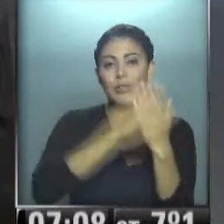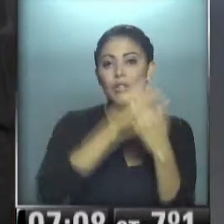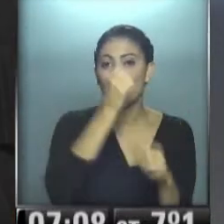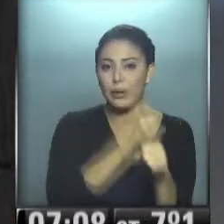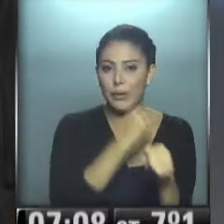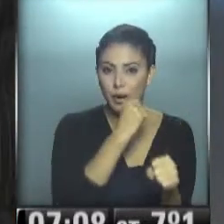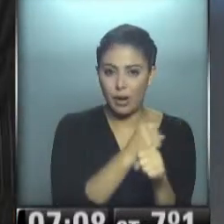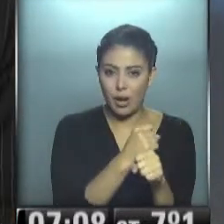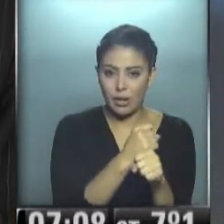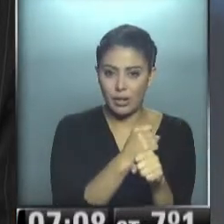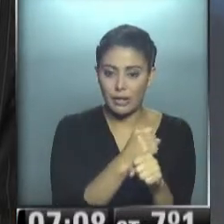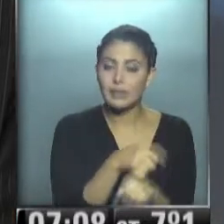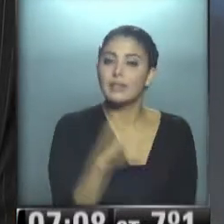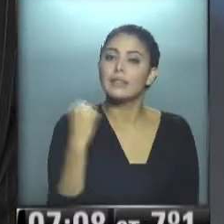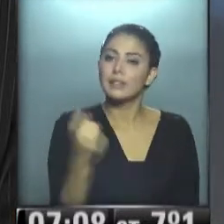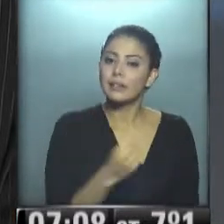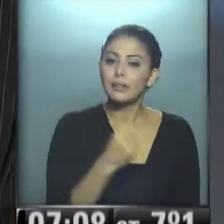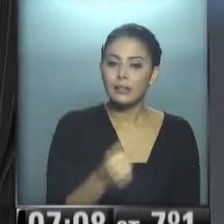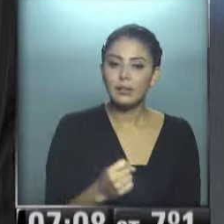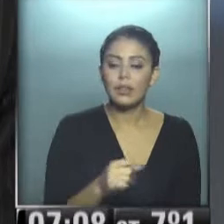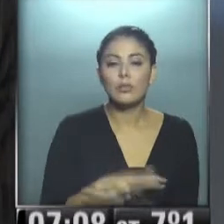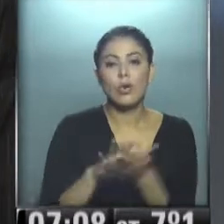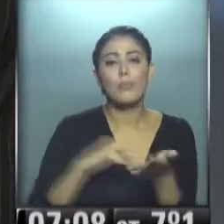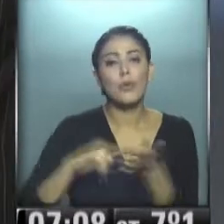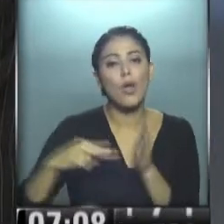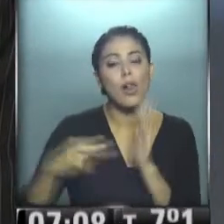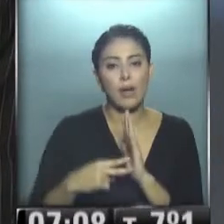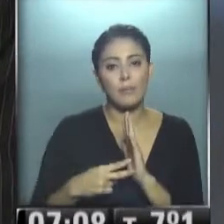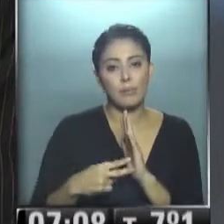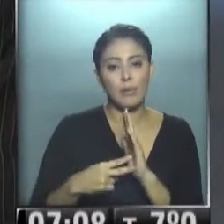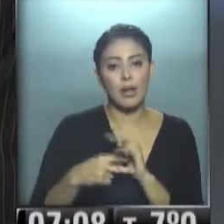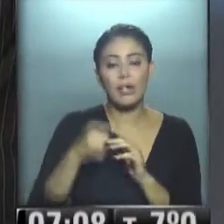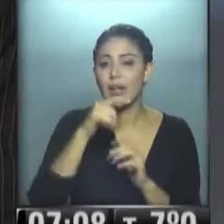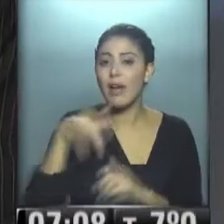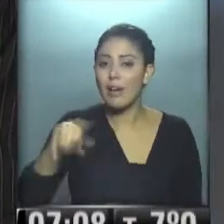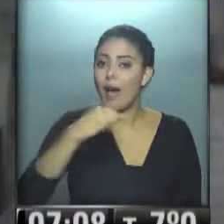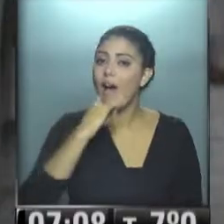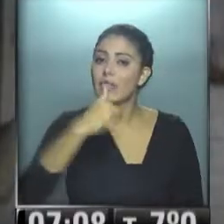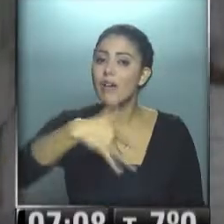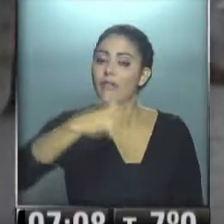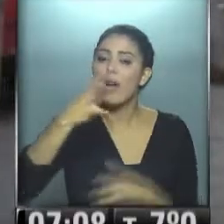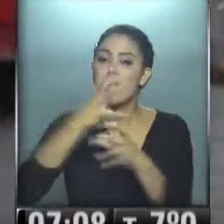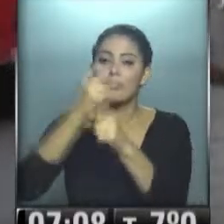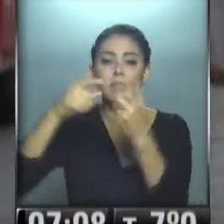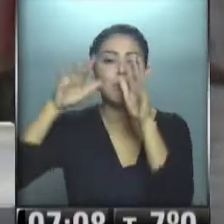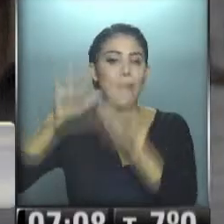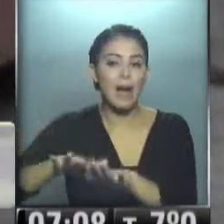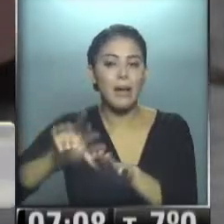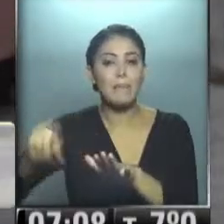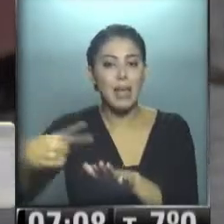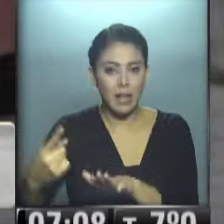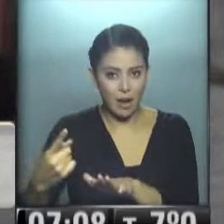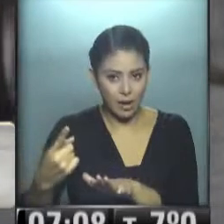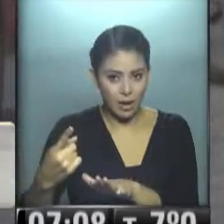Trabajo intentando destrabar este conflicto que tiene ya un paro anunciado de transportes para la jornada de